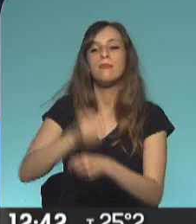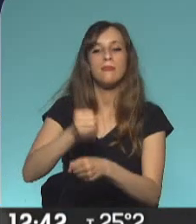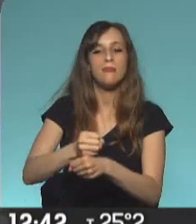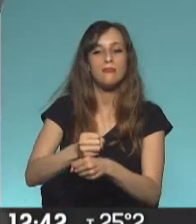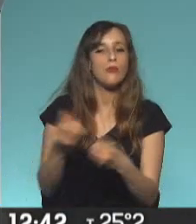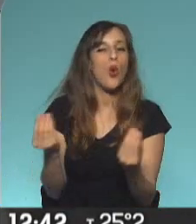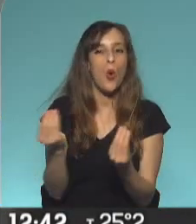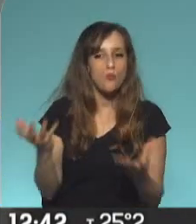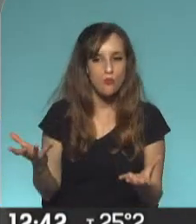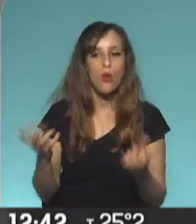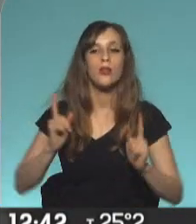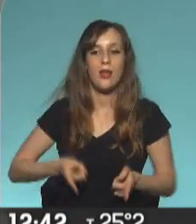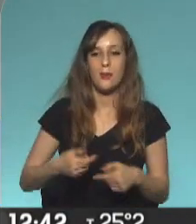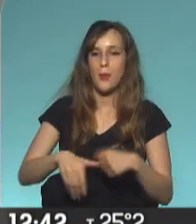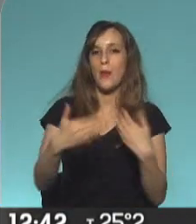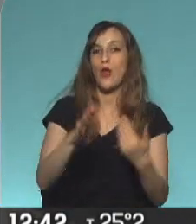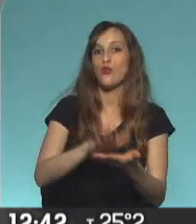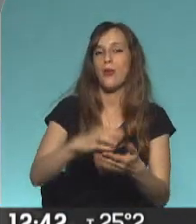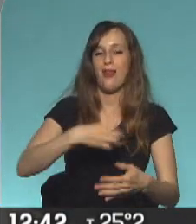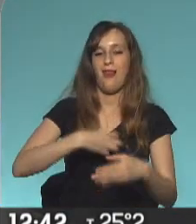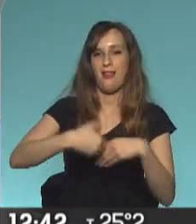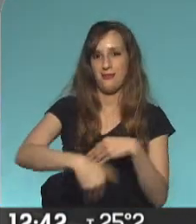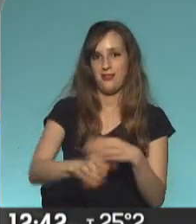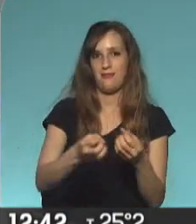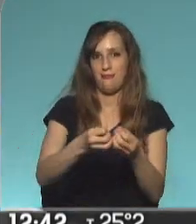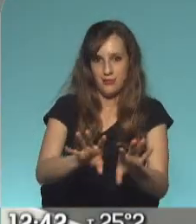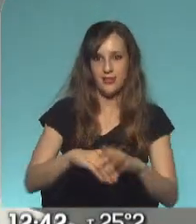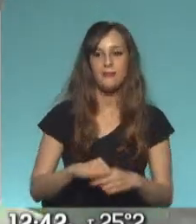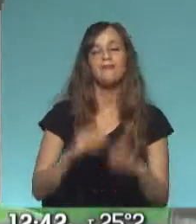hablando del próximo comienzo de clases. Volvemos a ustedes. Gracias, Florencia. Estamos volviendo con vos.